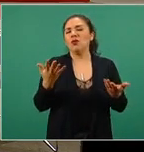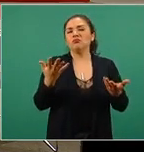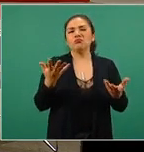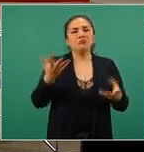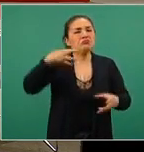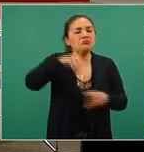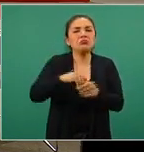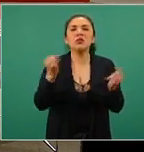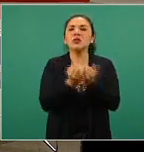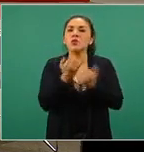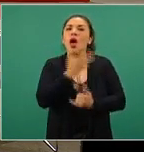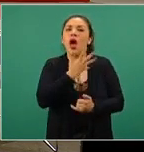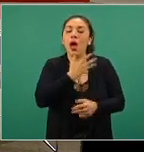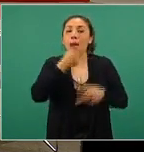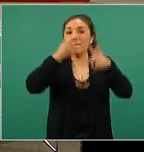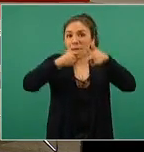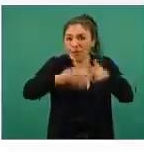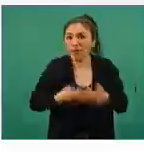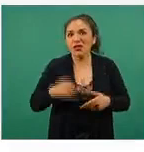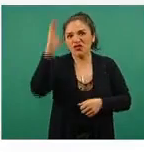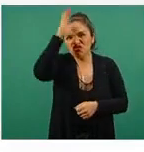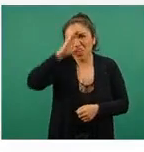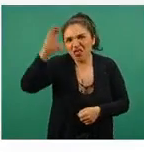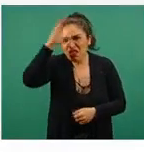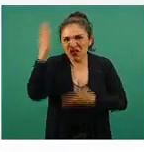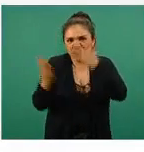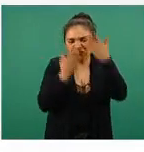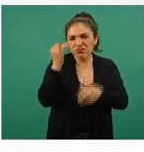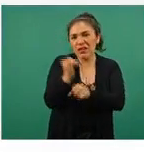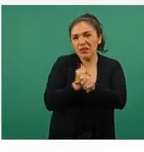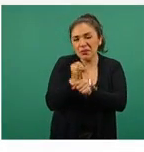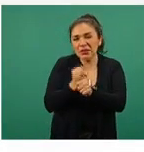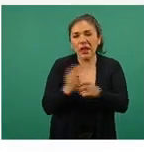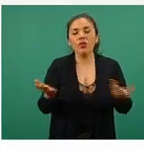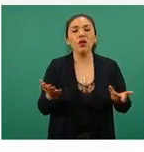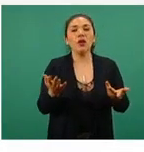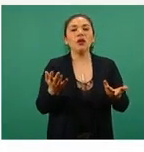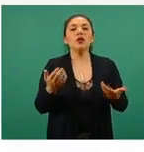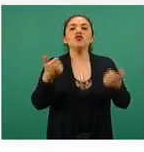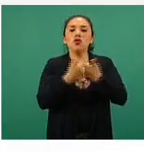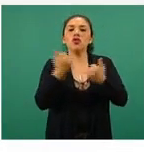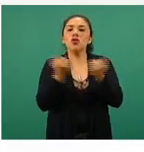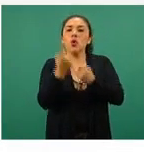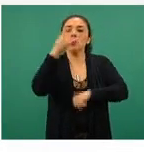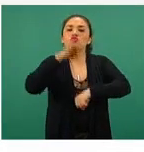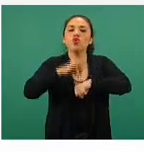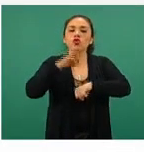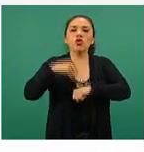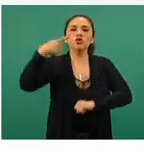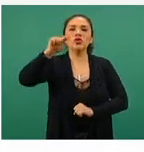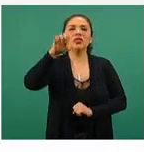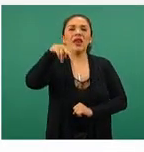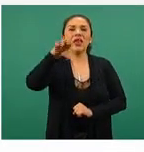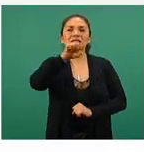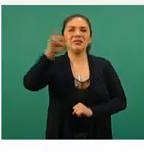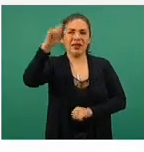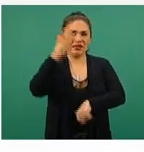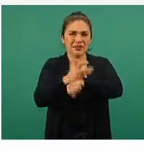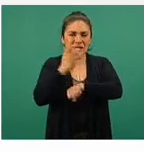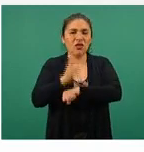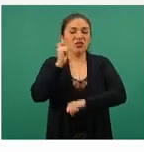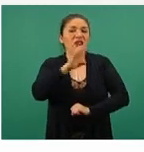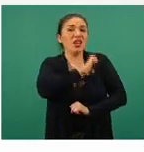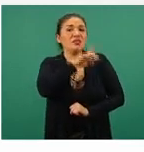manera están matemáticos, científicos, investigadores. Nos acompaña un doctor de Tennessee que